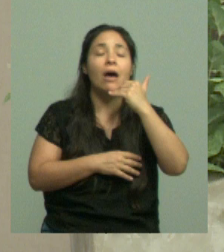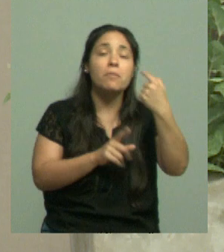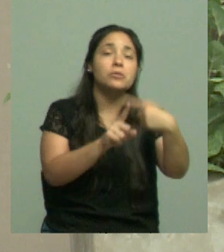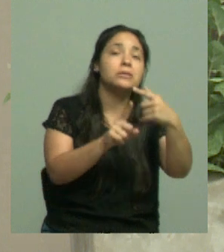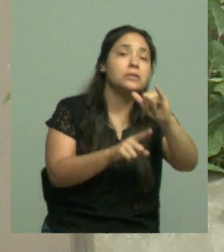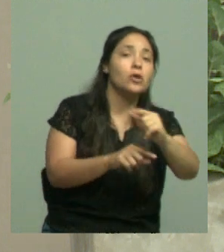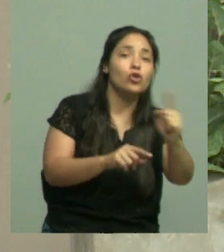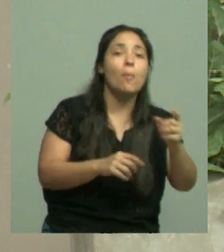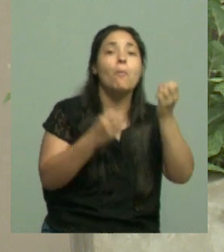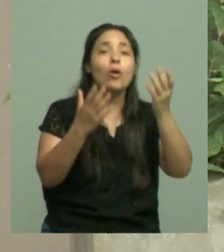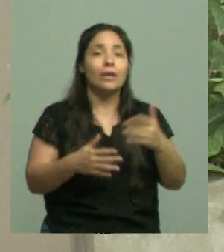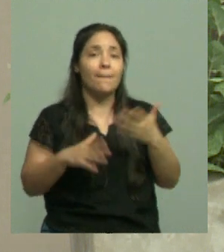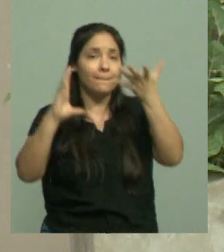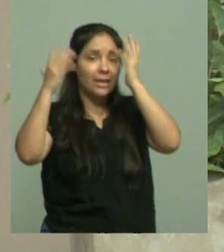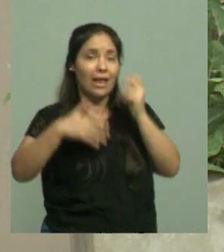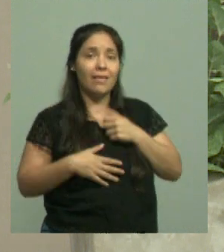mí también